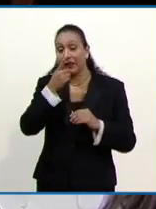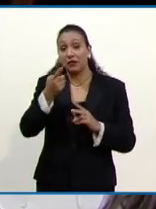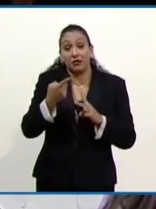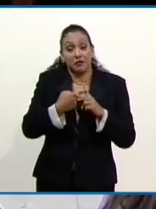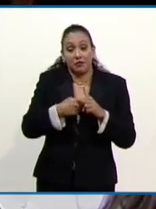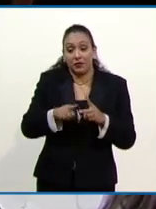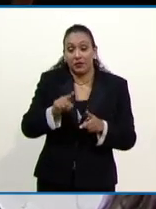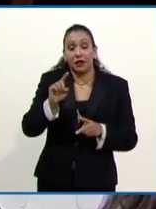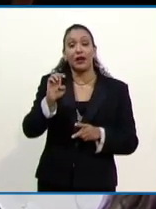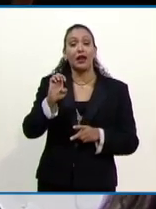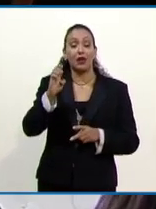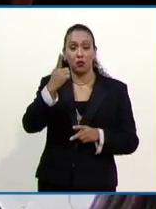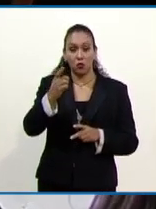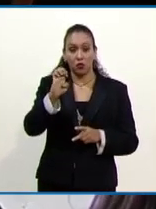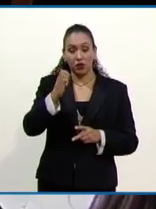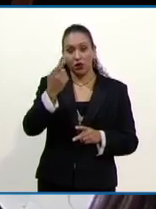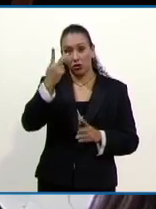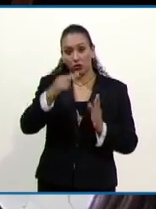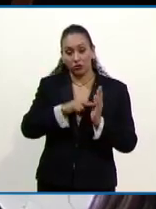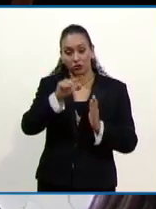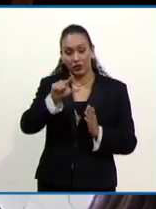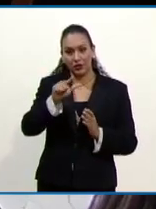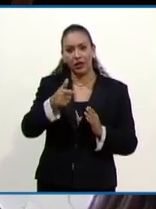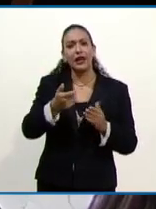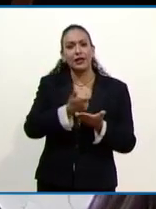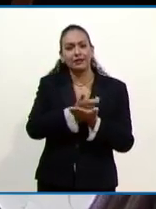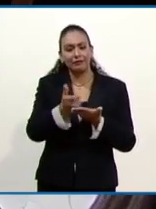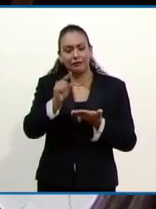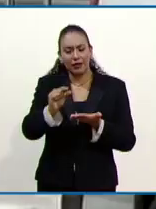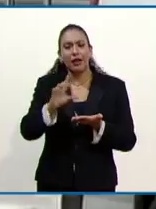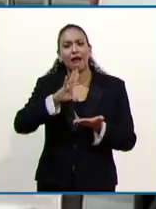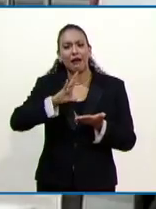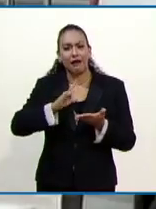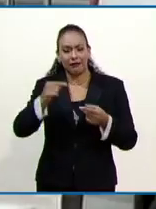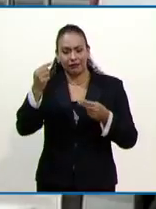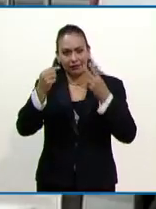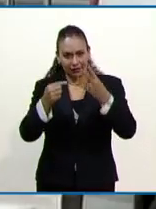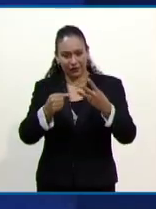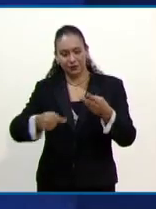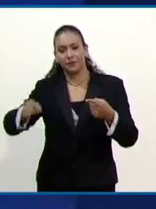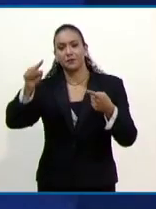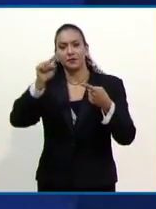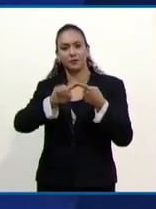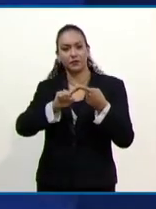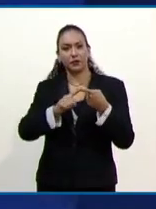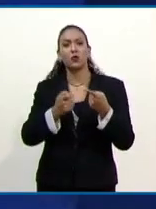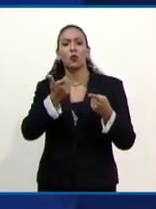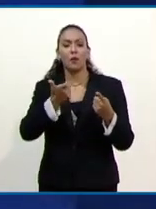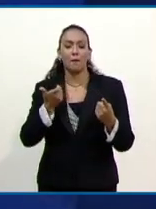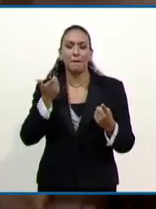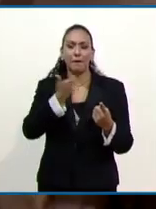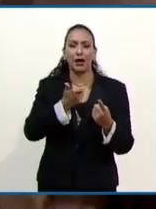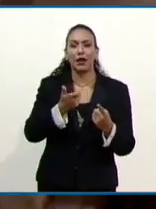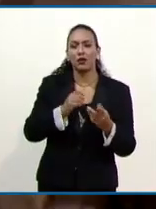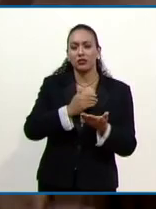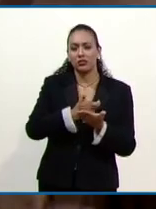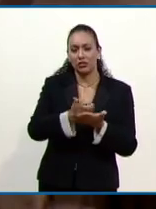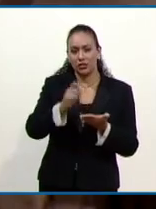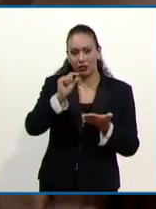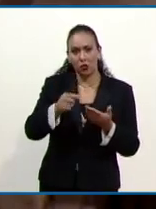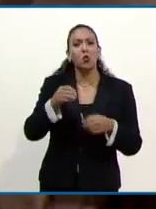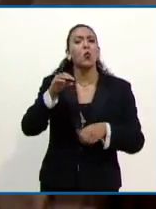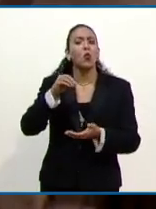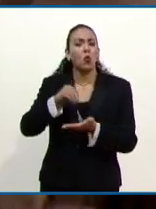de 2017, el salario mínimo general se integra por tres componentes. 1. El monto del salario mínimo vigente. 2. El